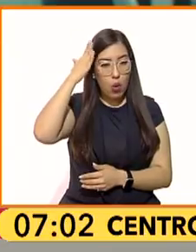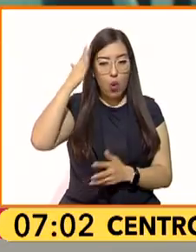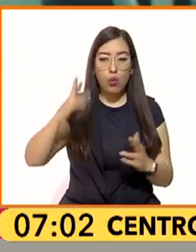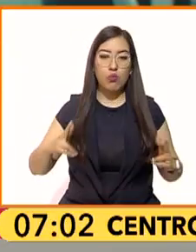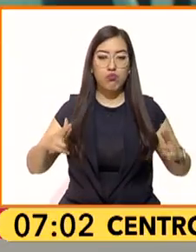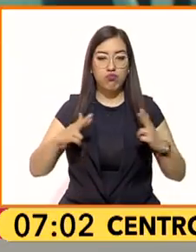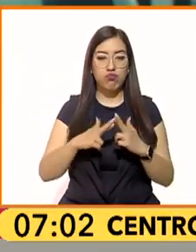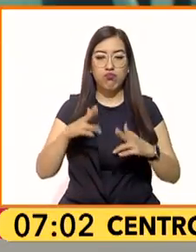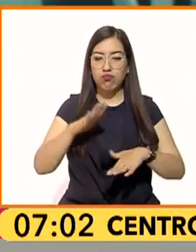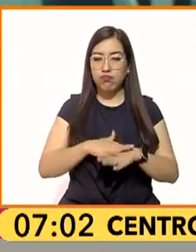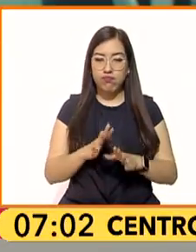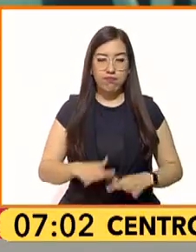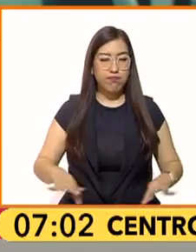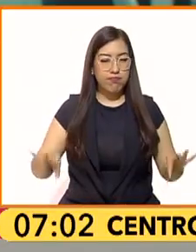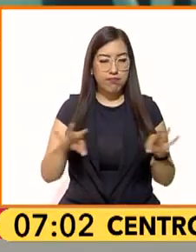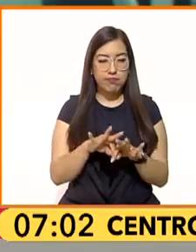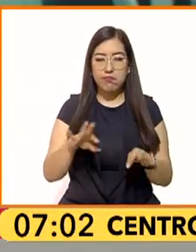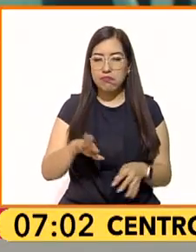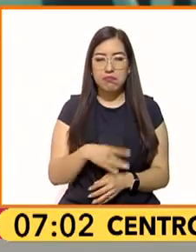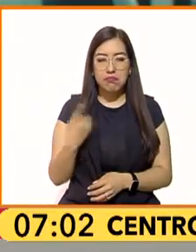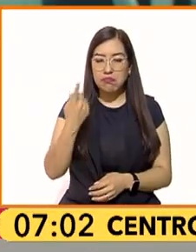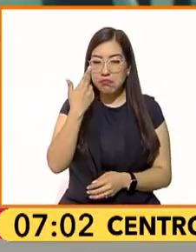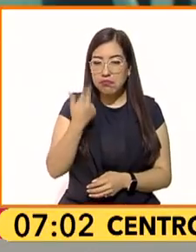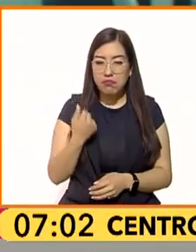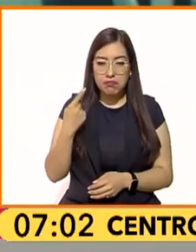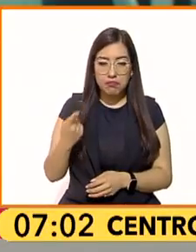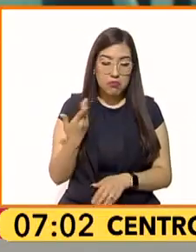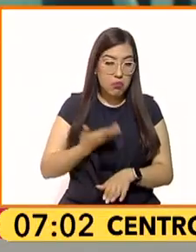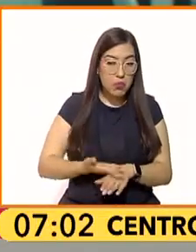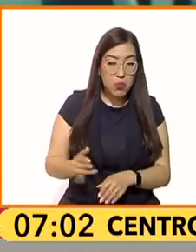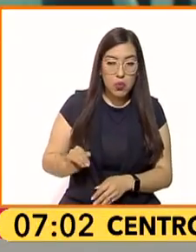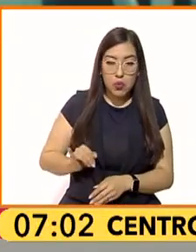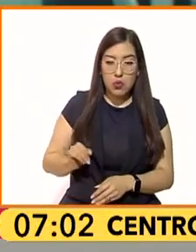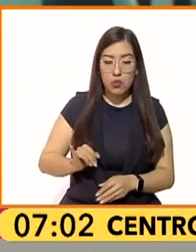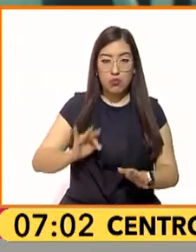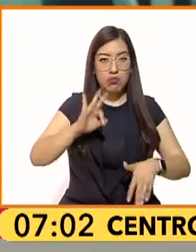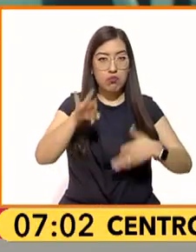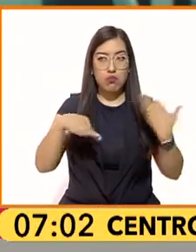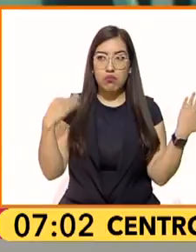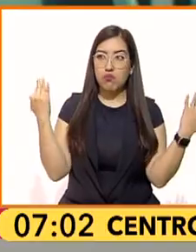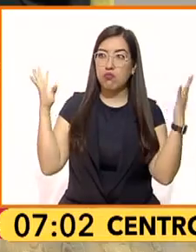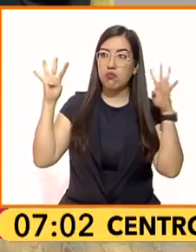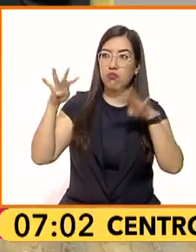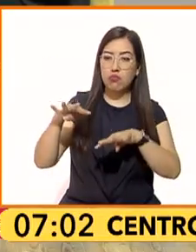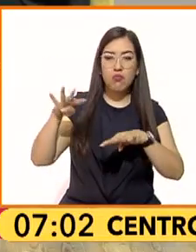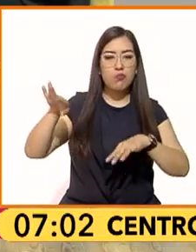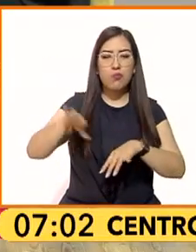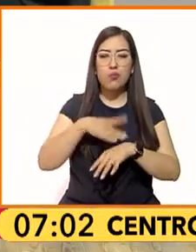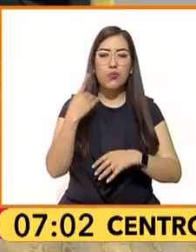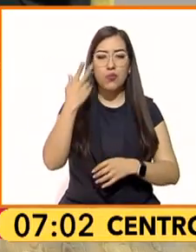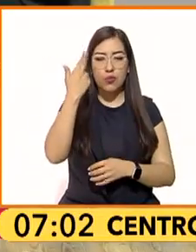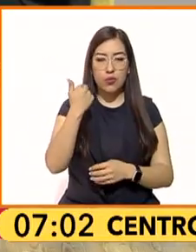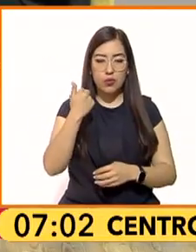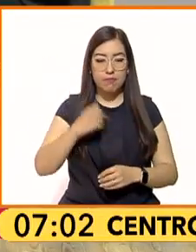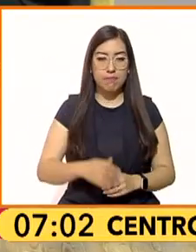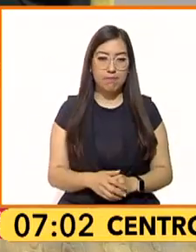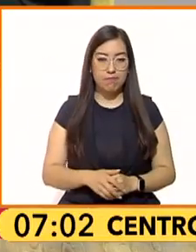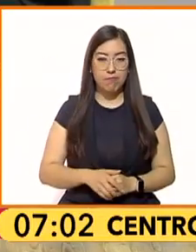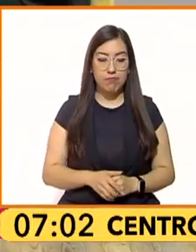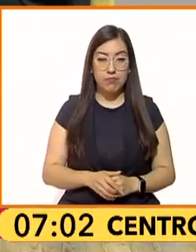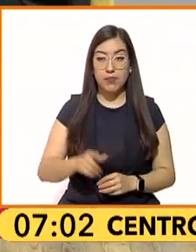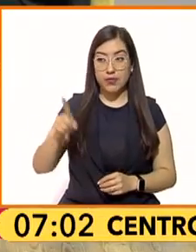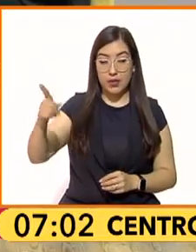religioso pues es tan llamativa y atrae todos los reflectores? Bueno, pues es el líder de más de